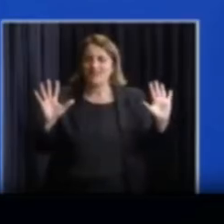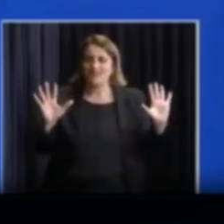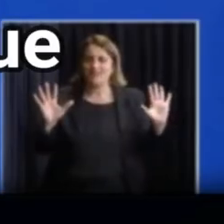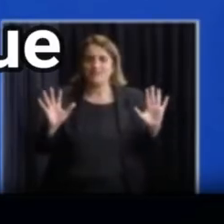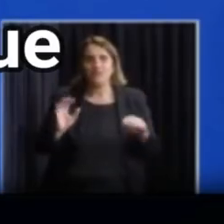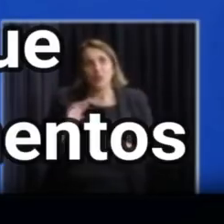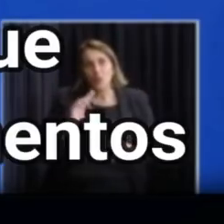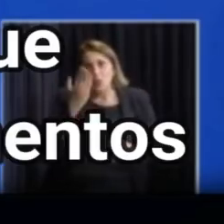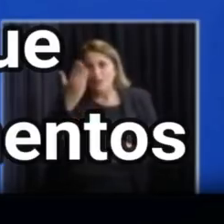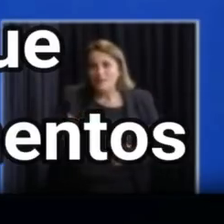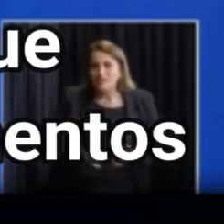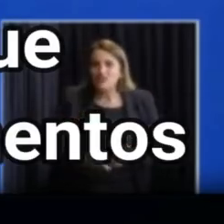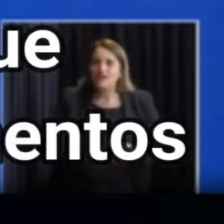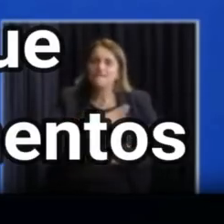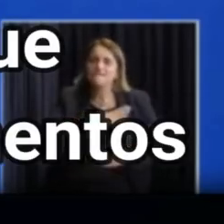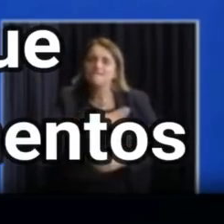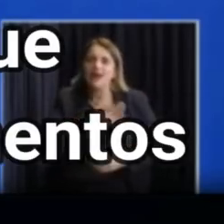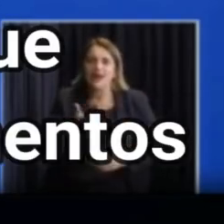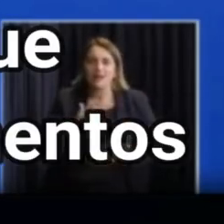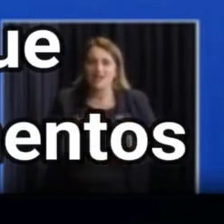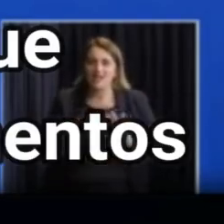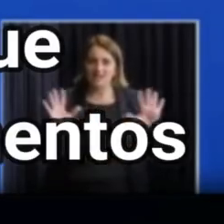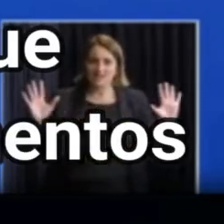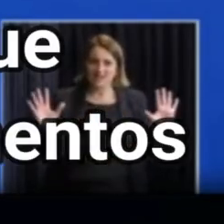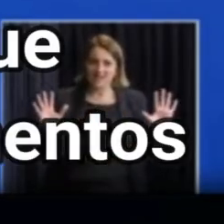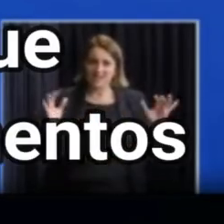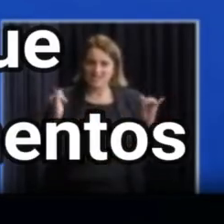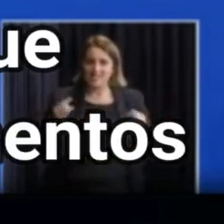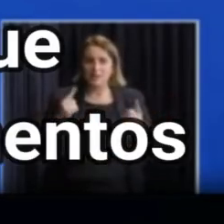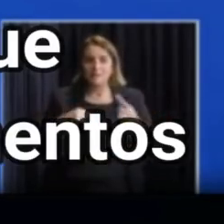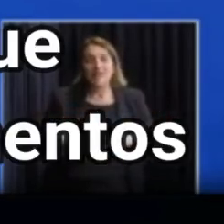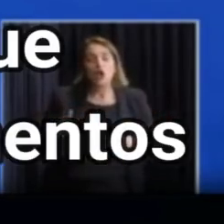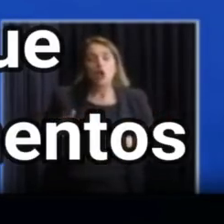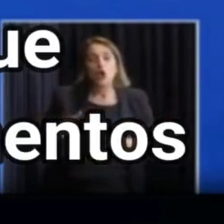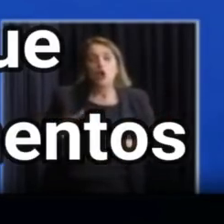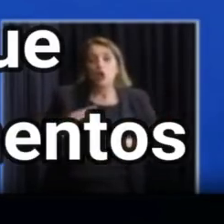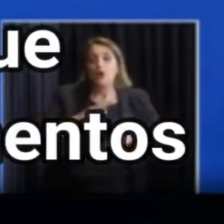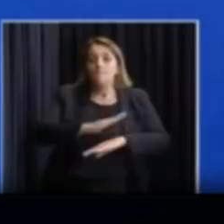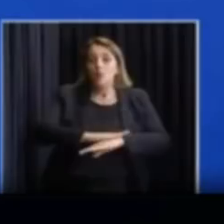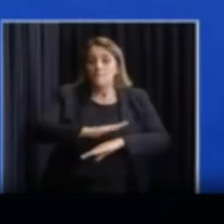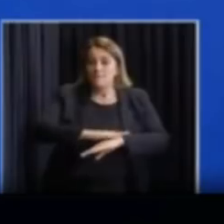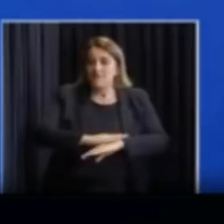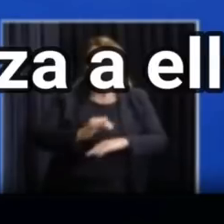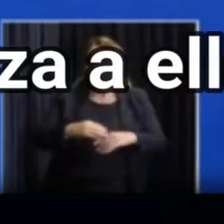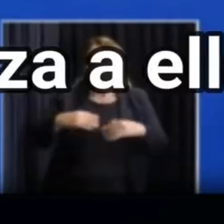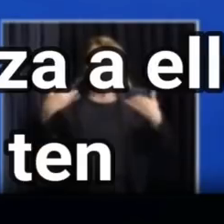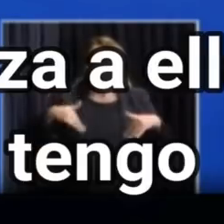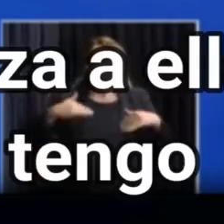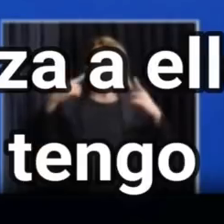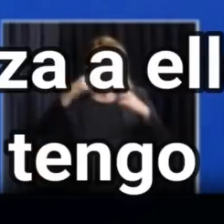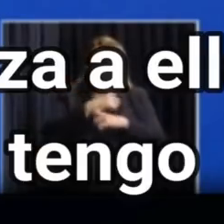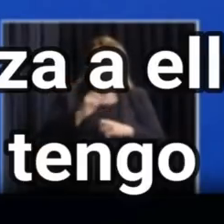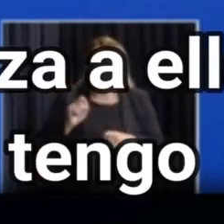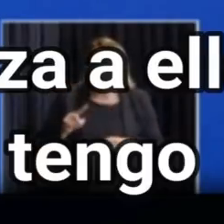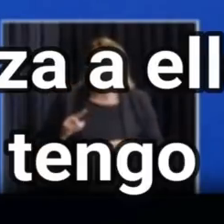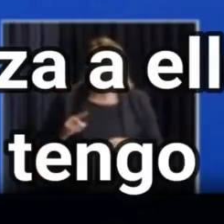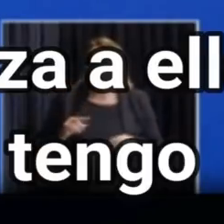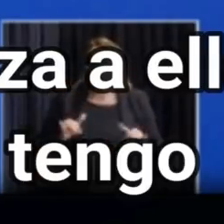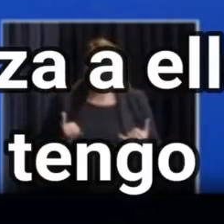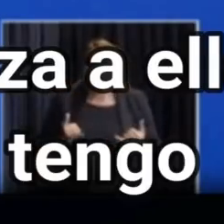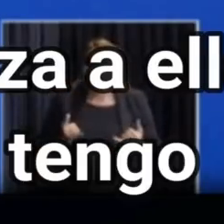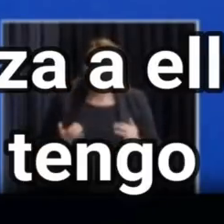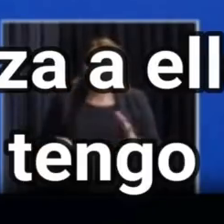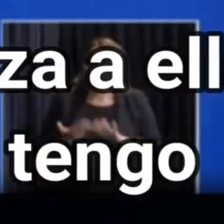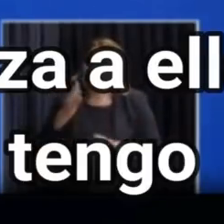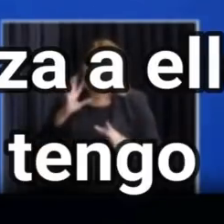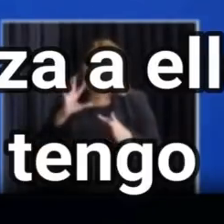el uruguayo es una persona que ama la libertad y que en momentos difíciles de su historia se abraza a